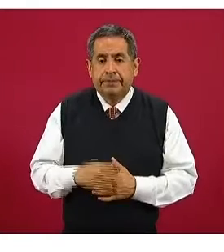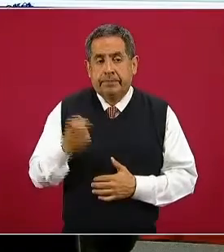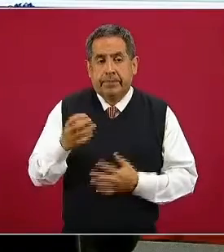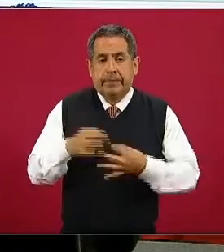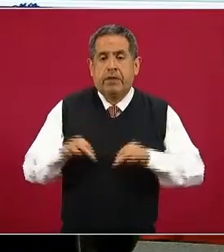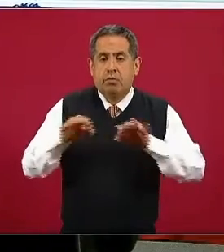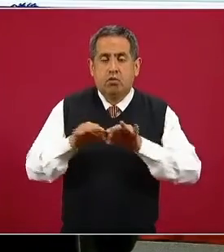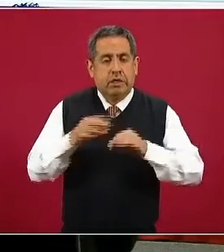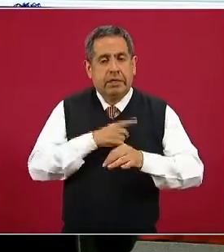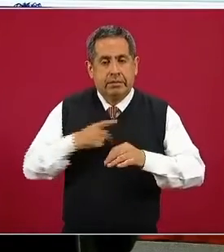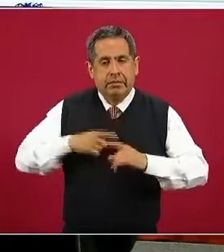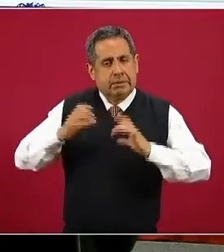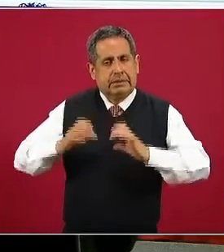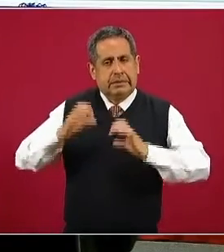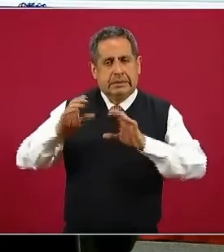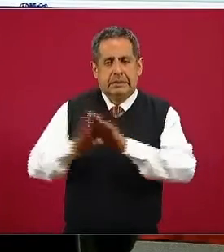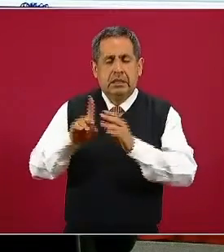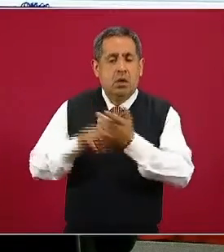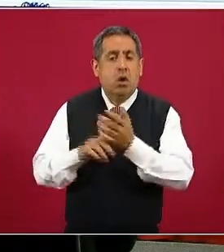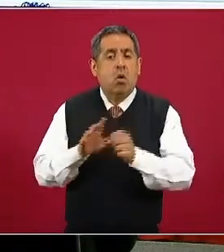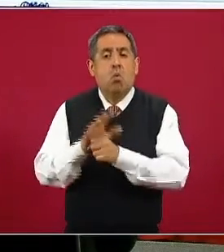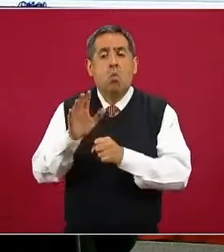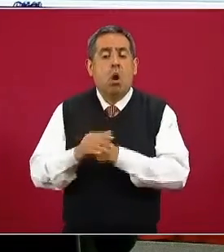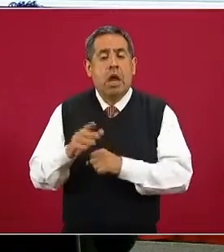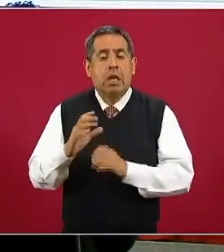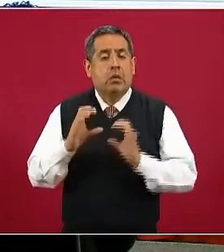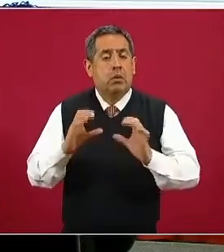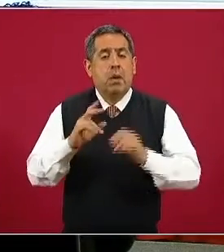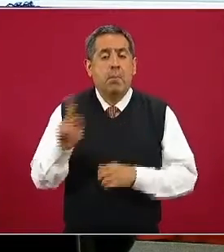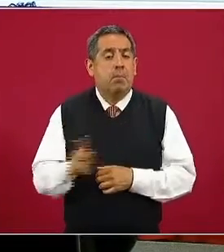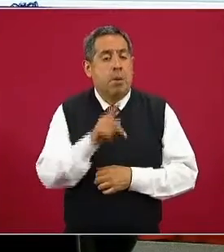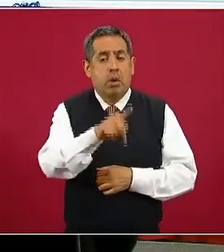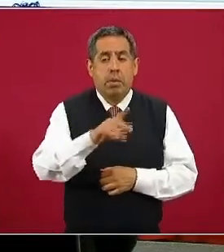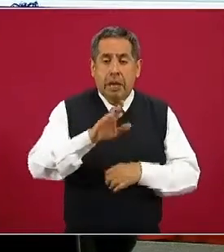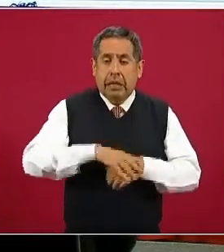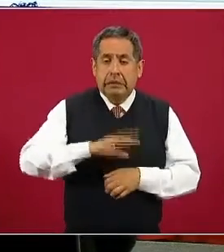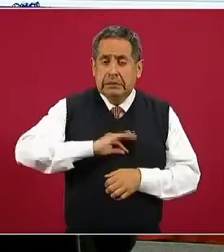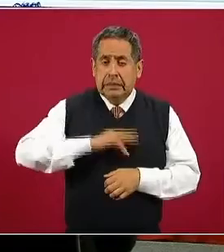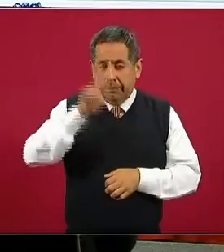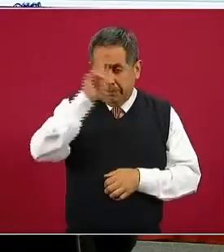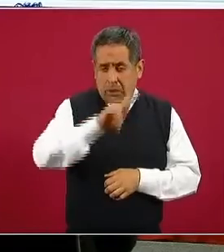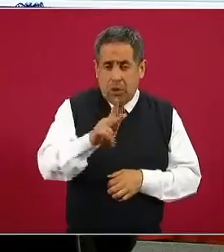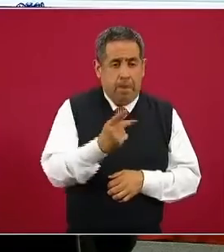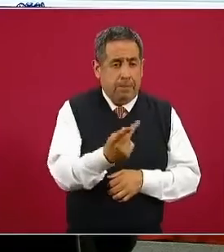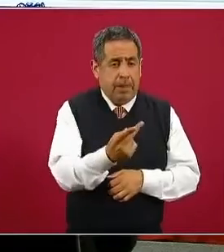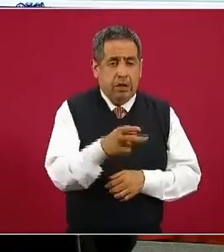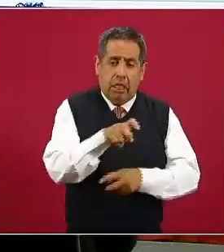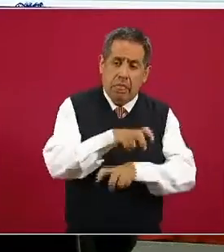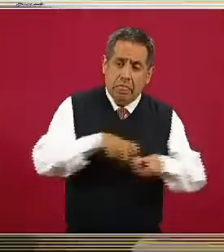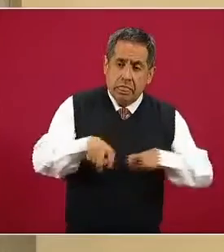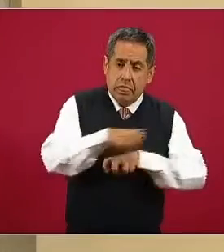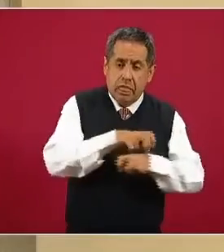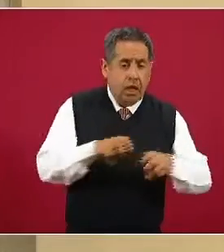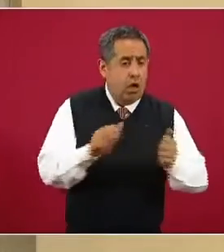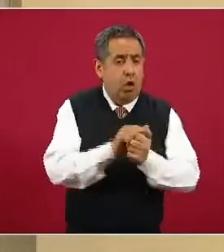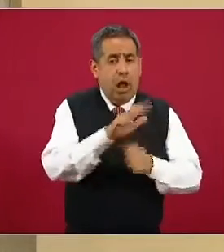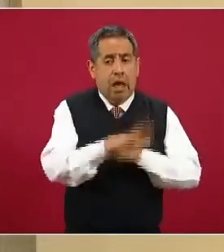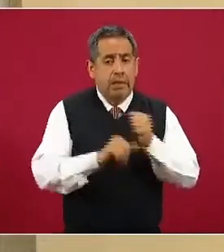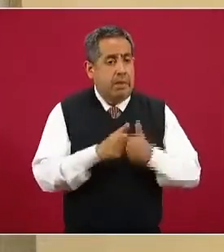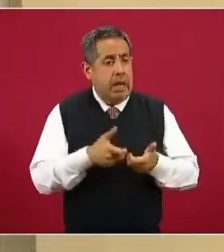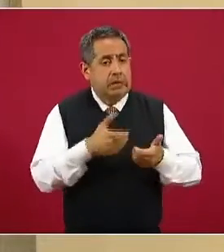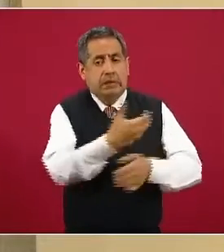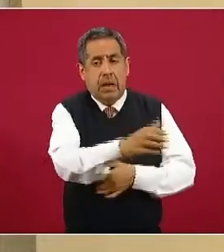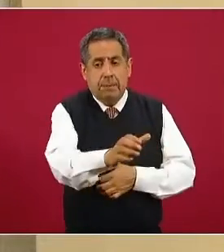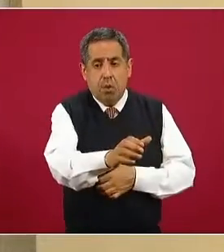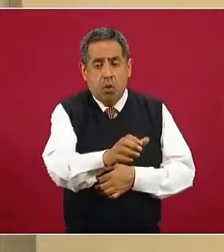que tener la prioridad. En aquellas comunidades rurales donde pueda haber más contacto entre los perros domésticos y los animales salvajes,